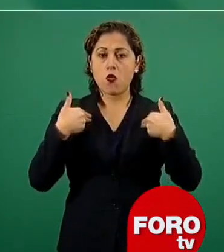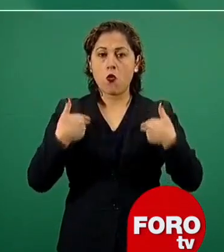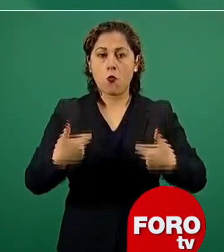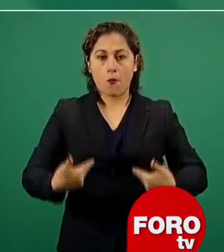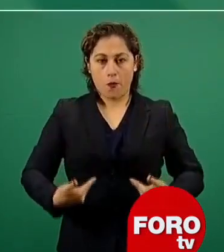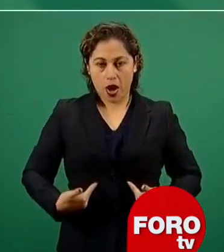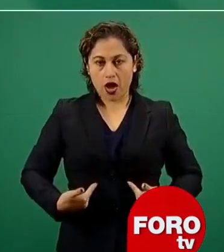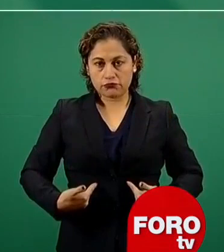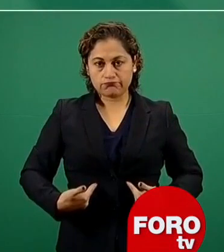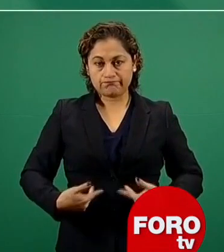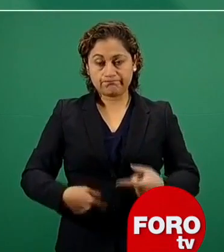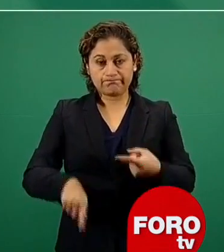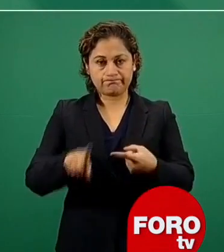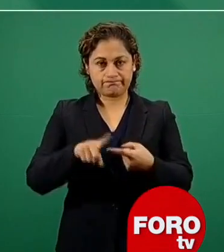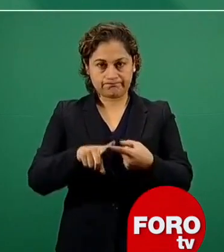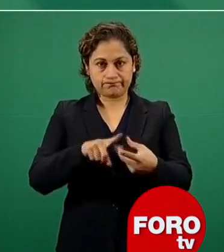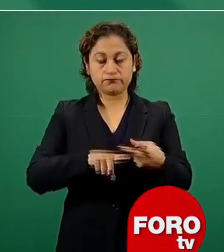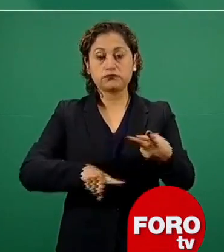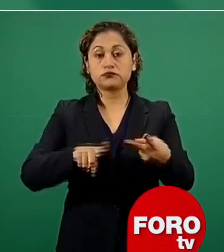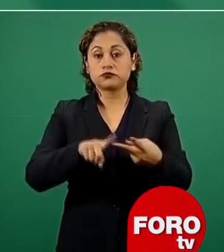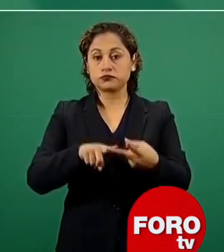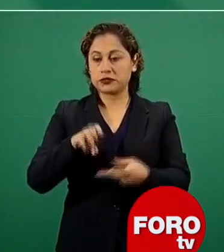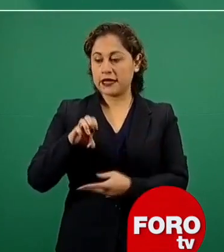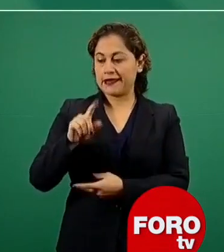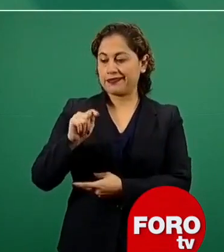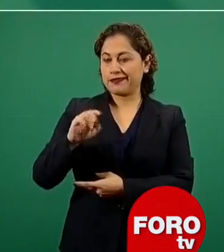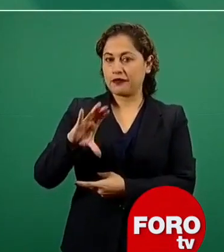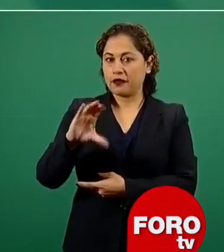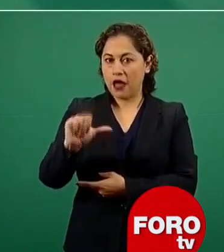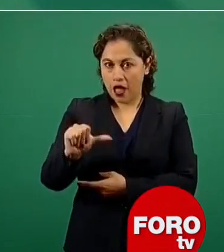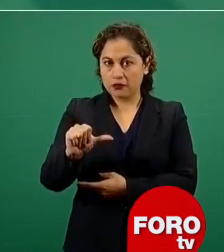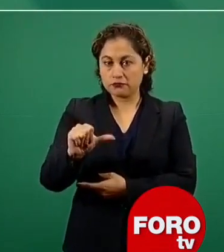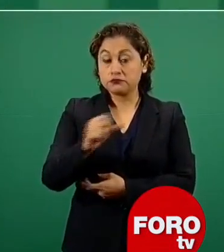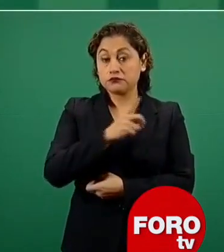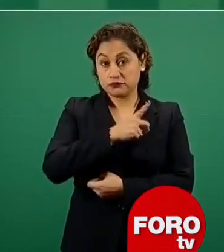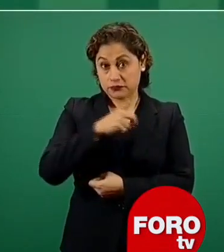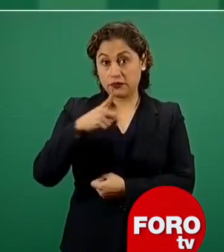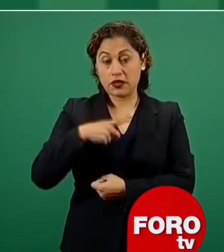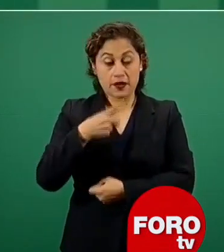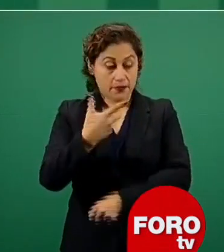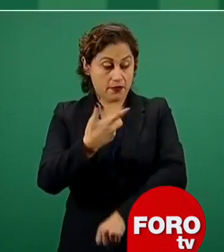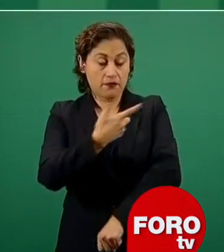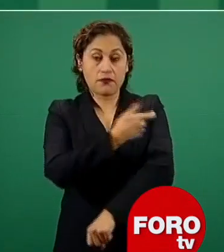también por ética, pues se debe de vacunar a todos.